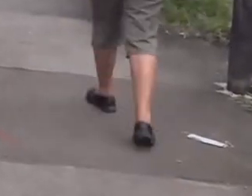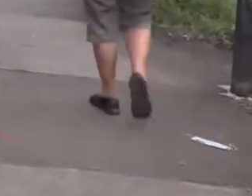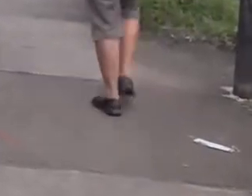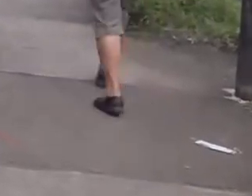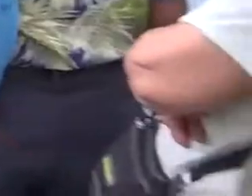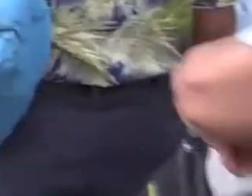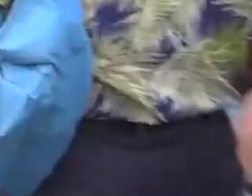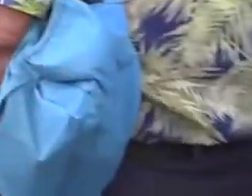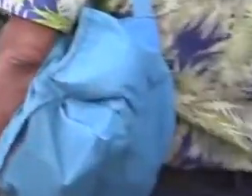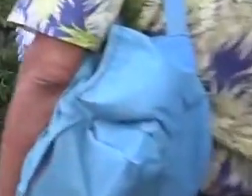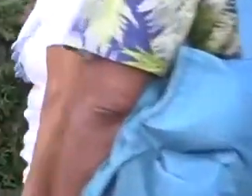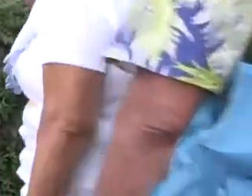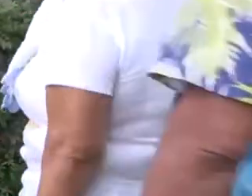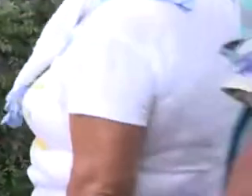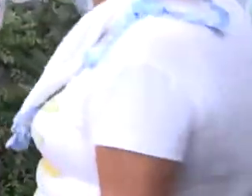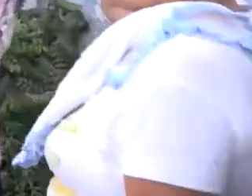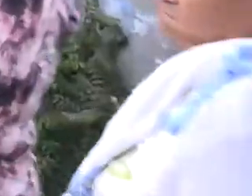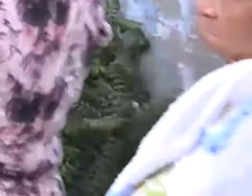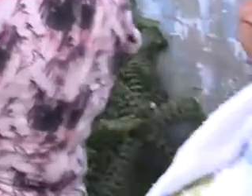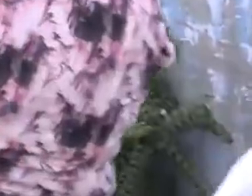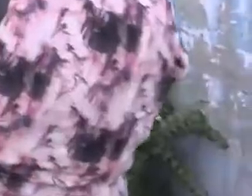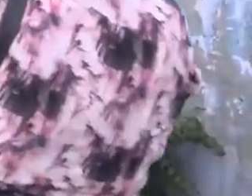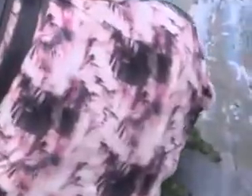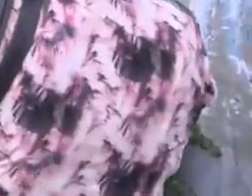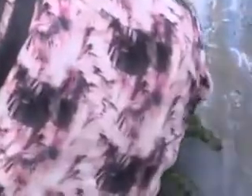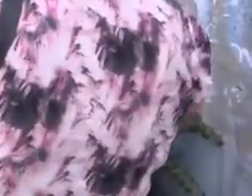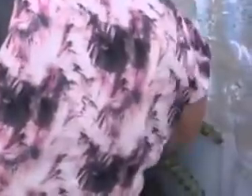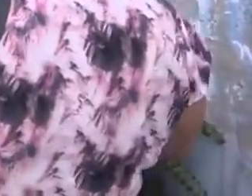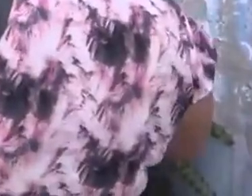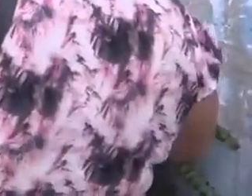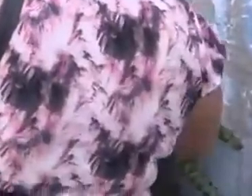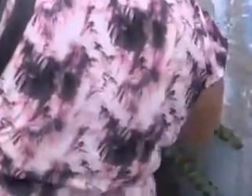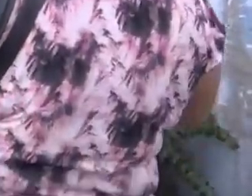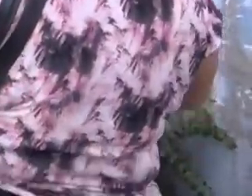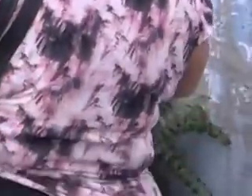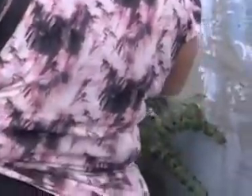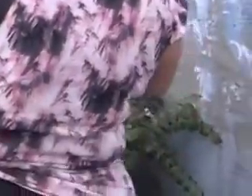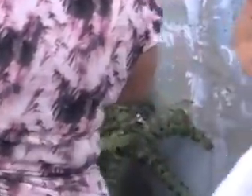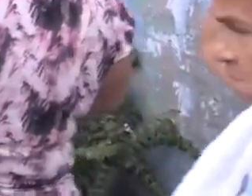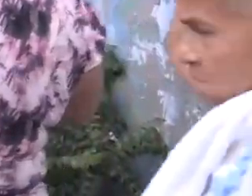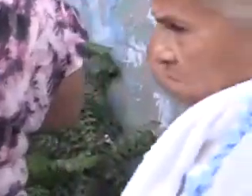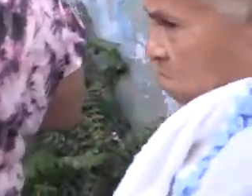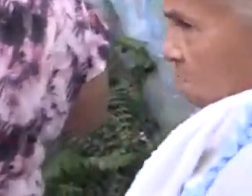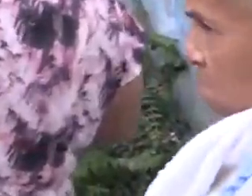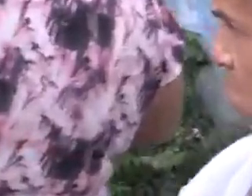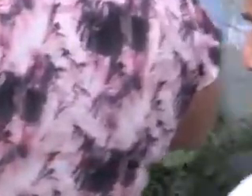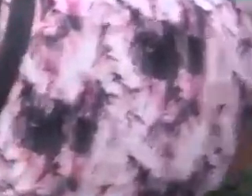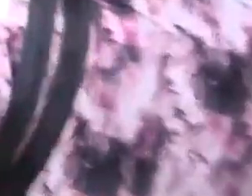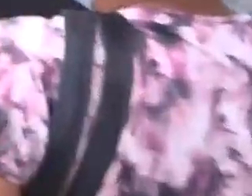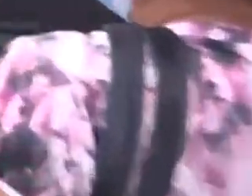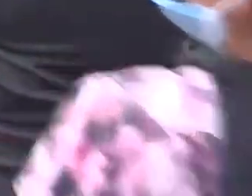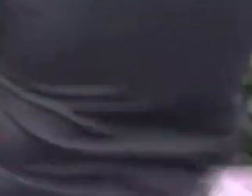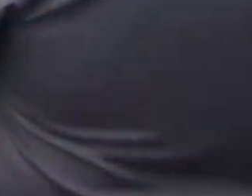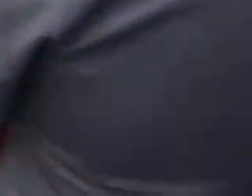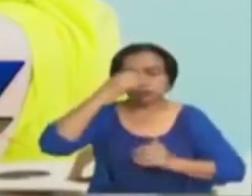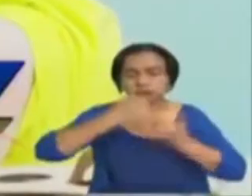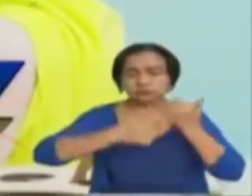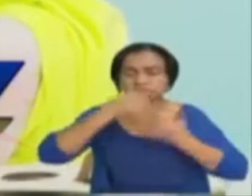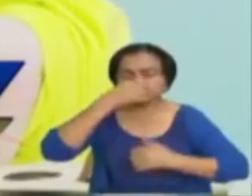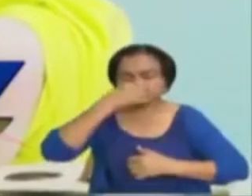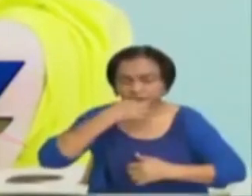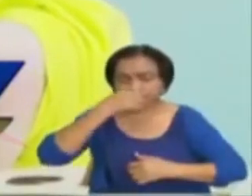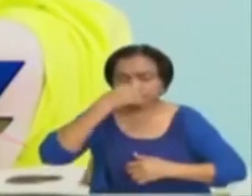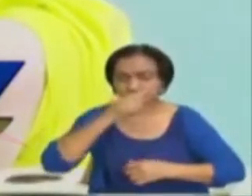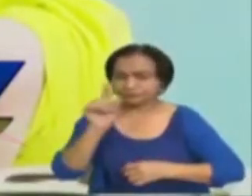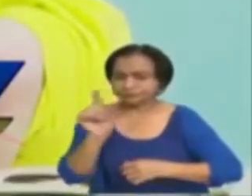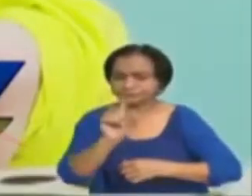a partir de las siete de la mañana en el municipio de mozonte a partir de las una de la tarde en el centro de salud